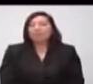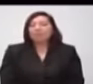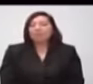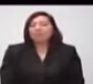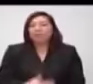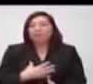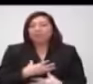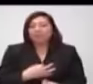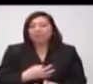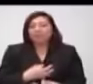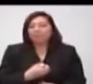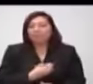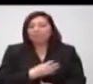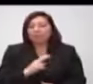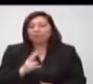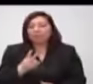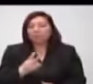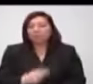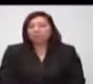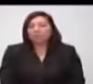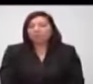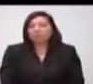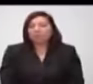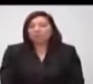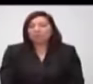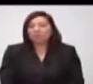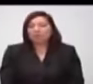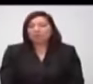declarado de interés en mayo del 2000.